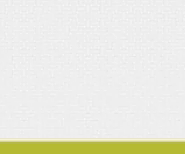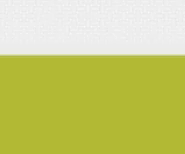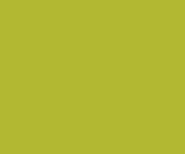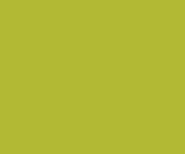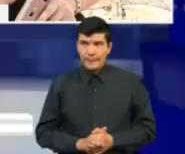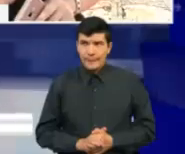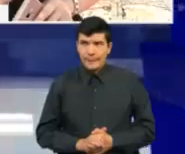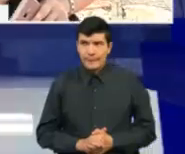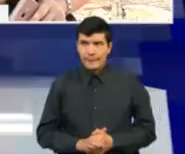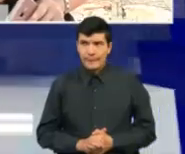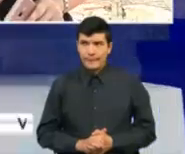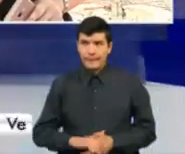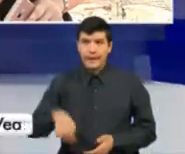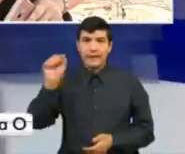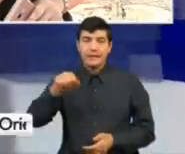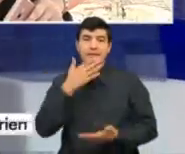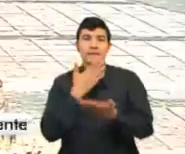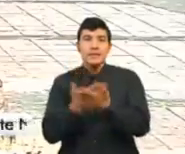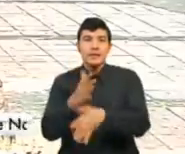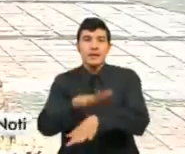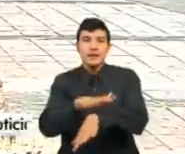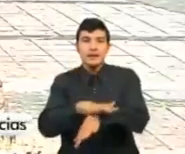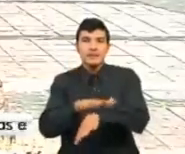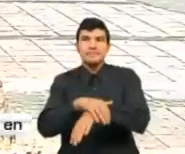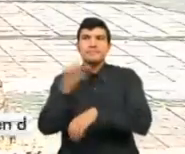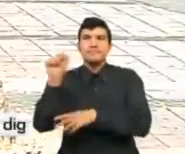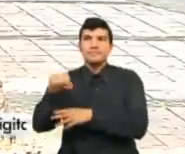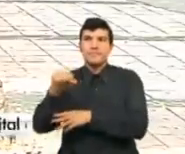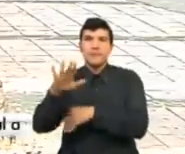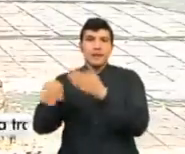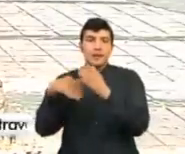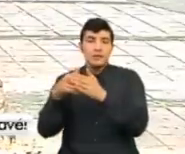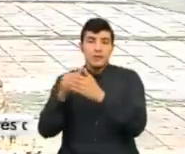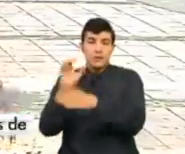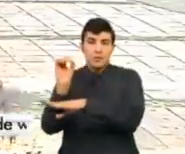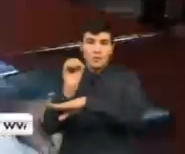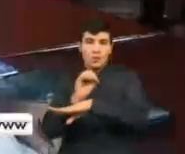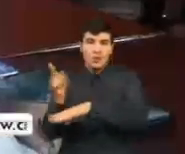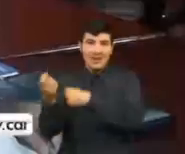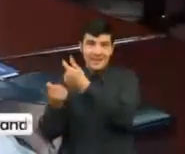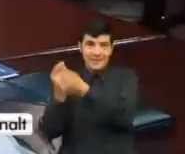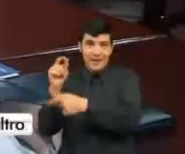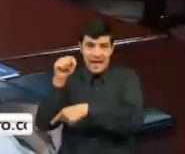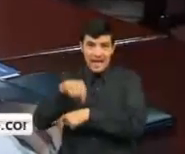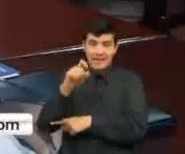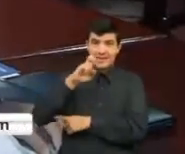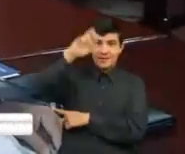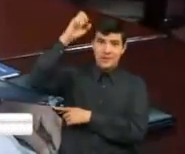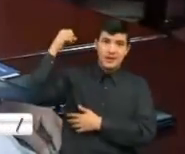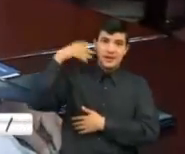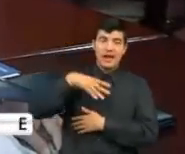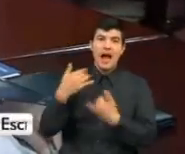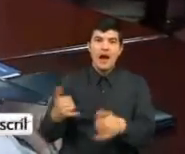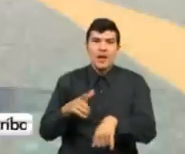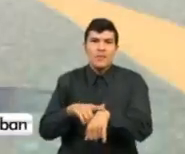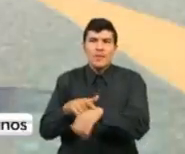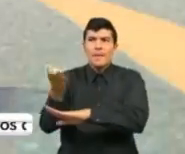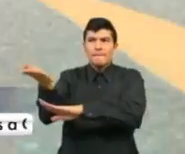Caltro.com. Así es, muy buenas tardes. Pues efectivamente los gremios económicos de la capital norte santandereana en estos momentos